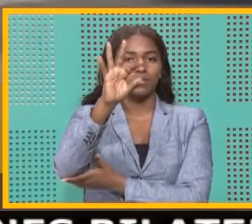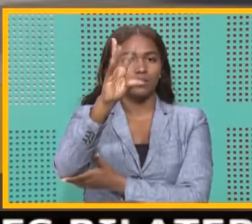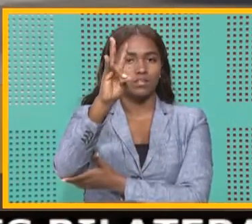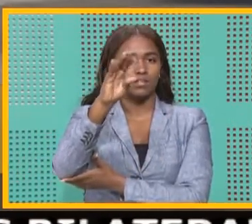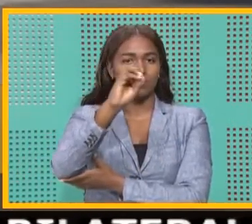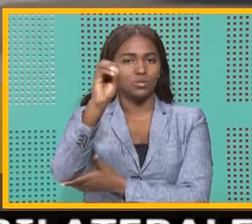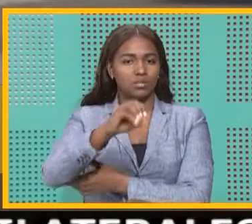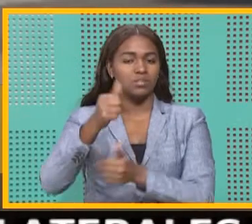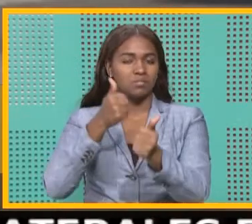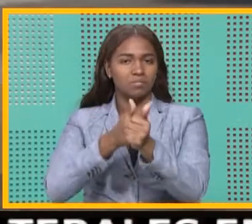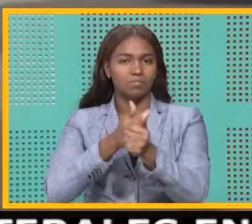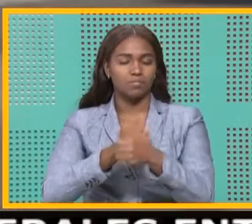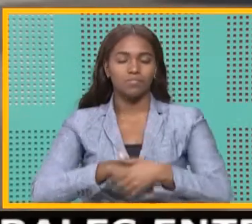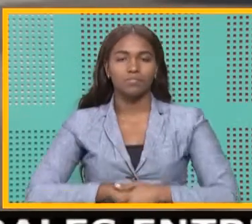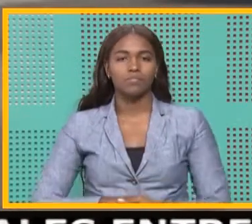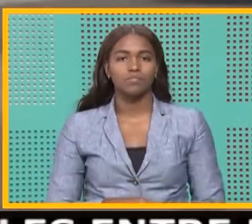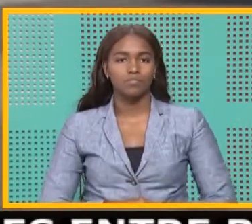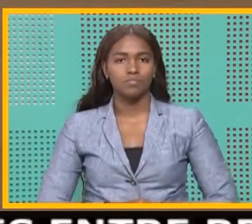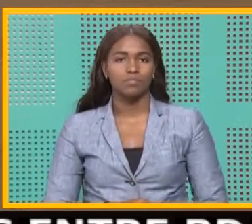6.97% de los mismos.